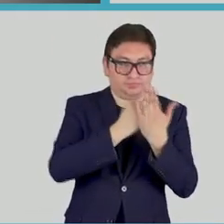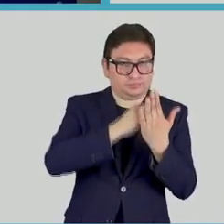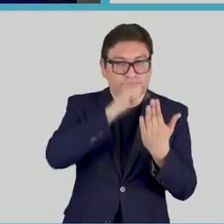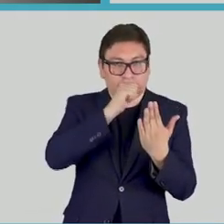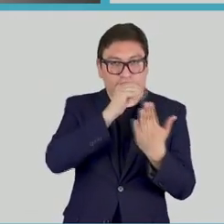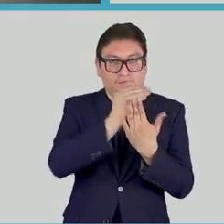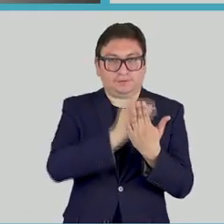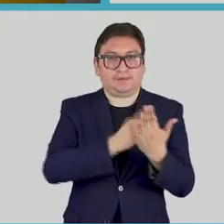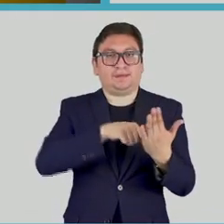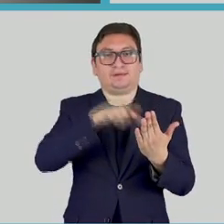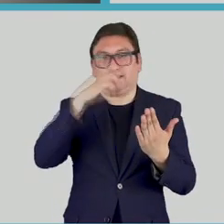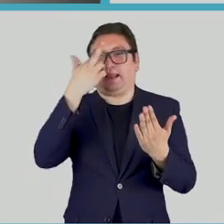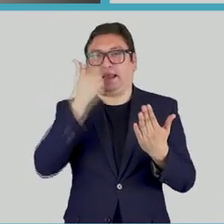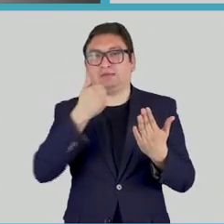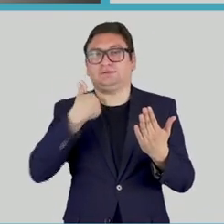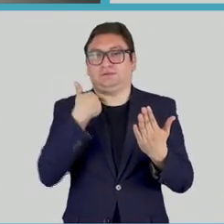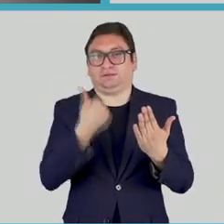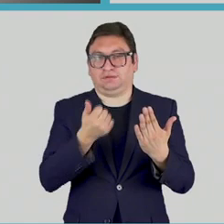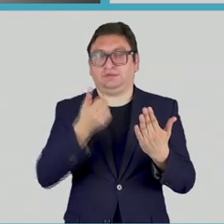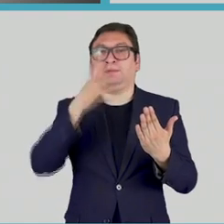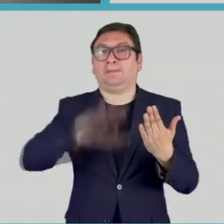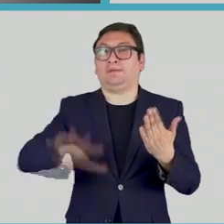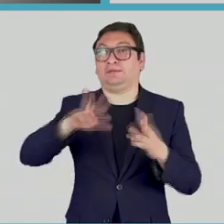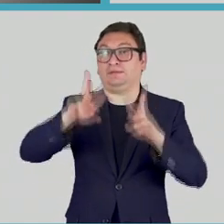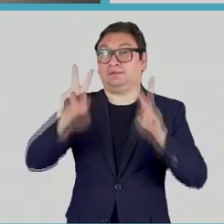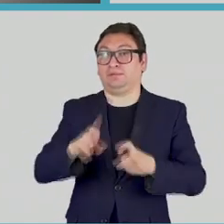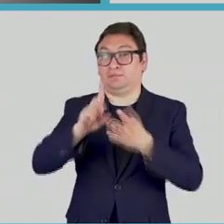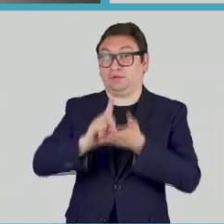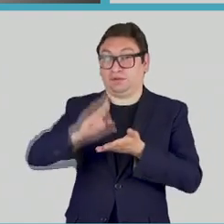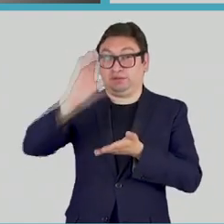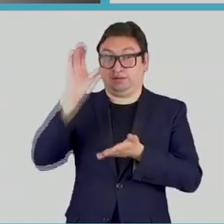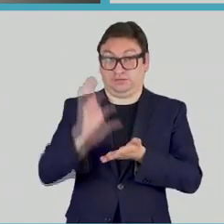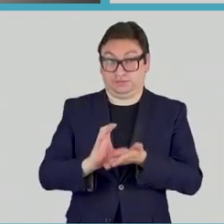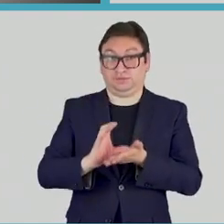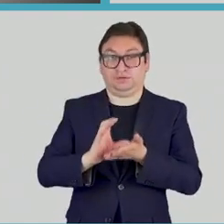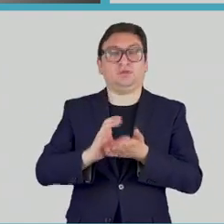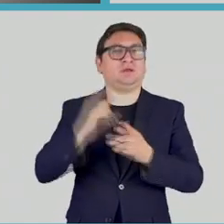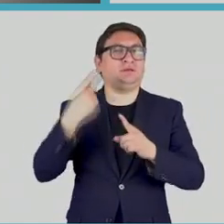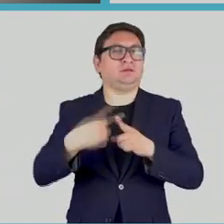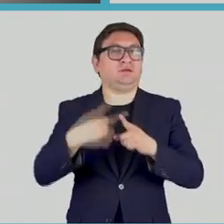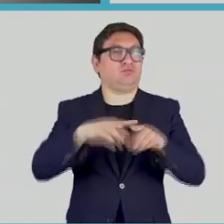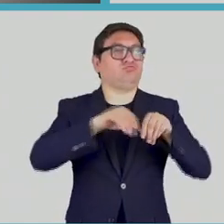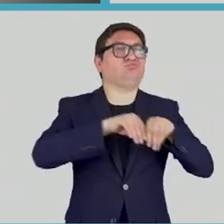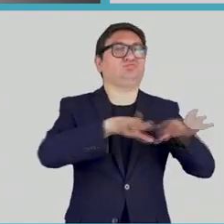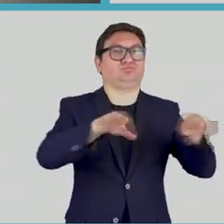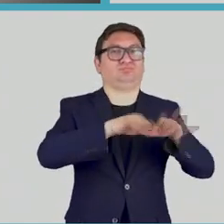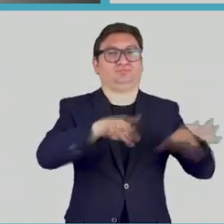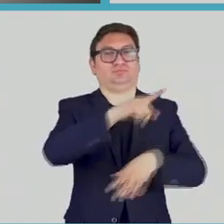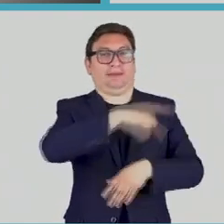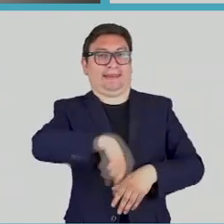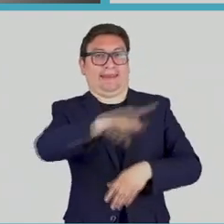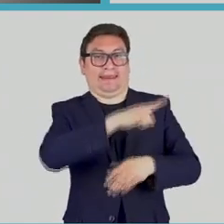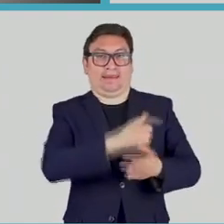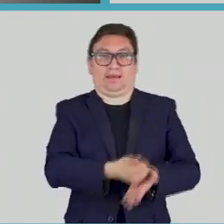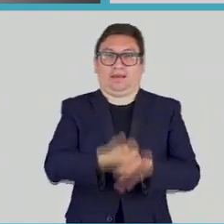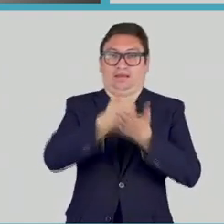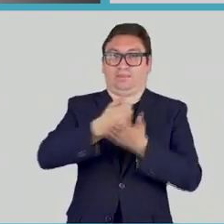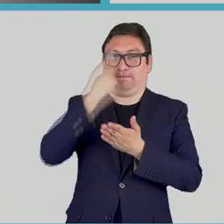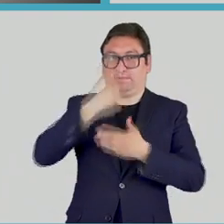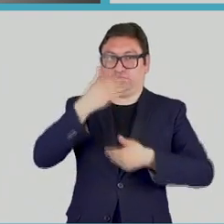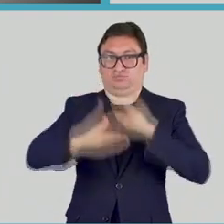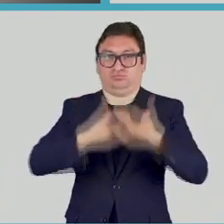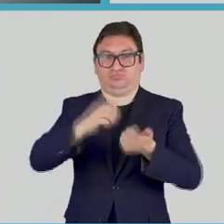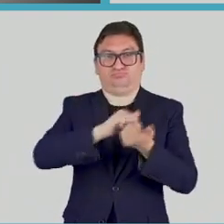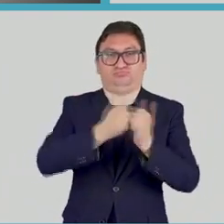esta guía se dice Con razón que la imagen de la discapacidad que forjan los medios de comunicación contribuye